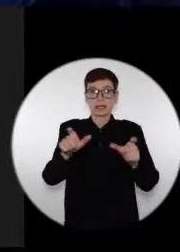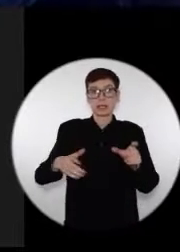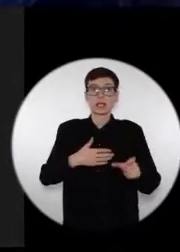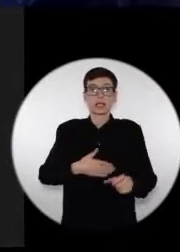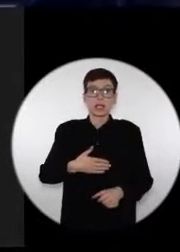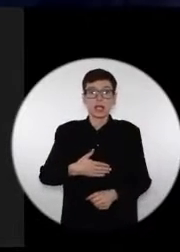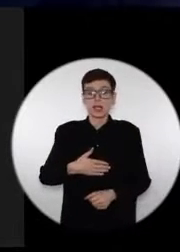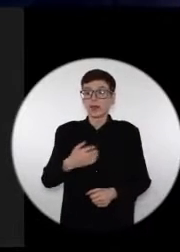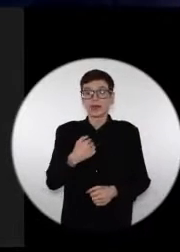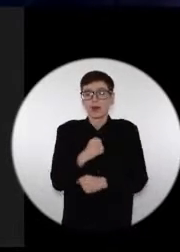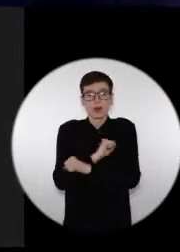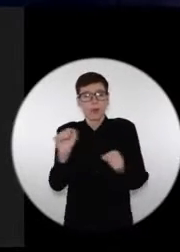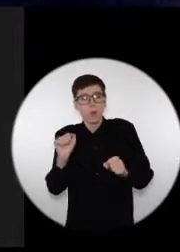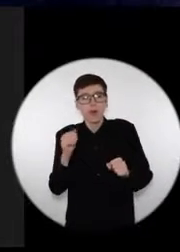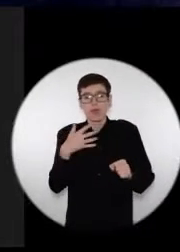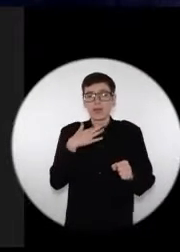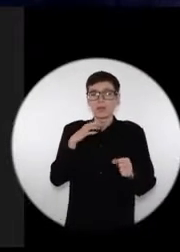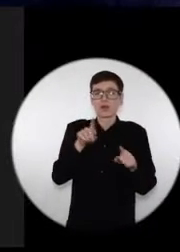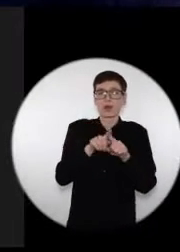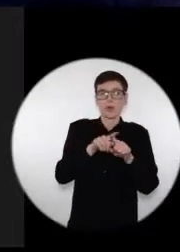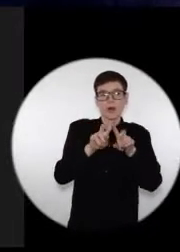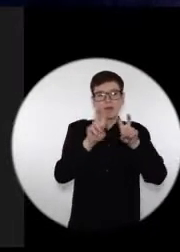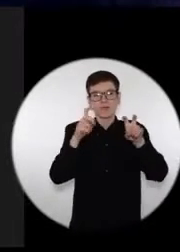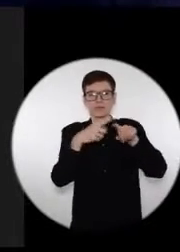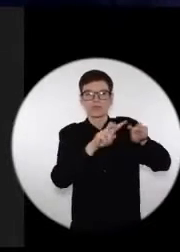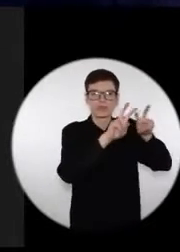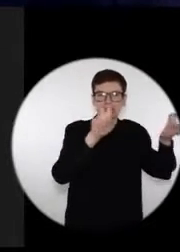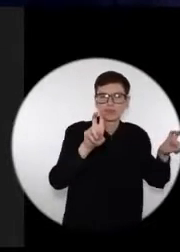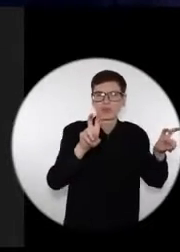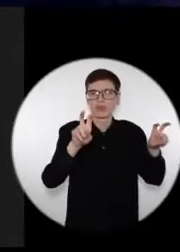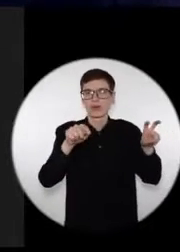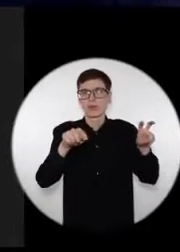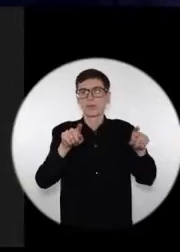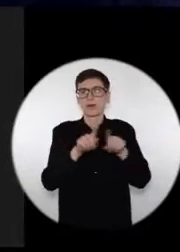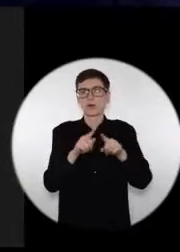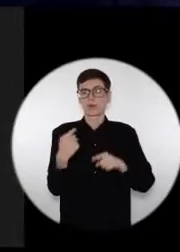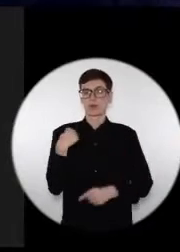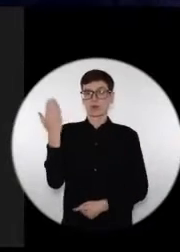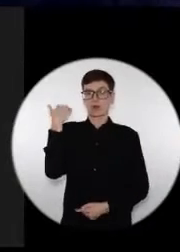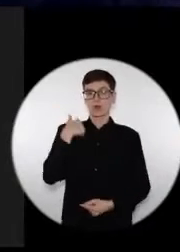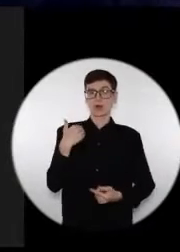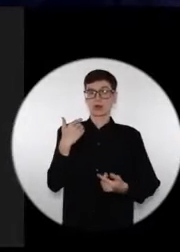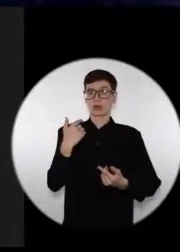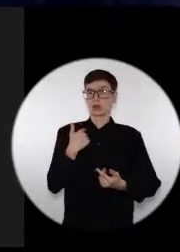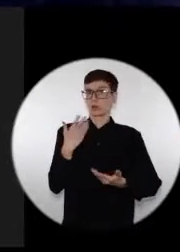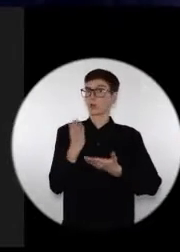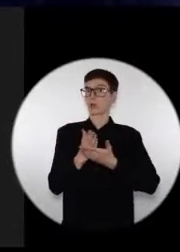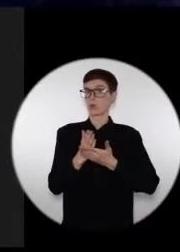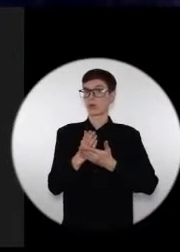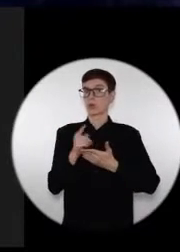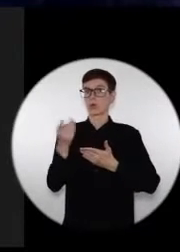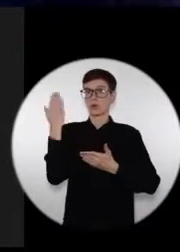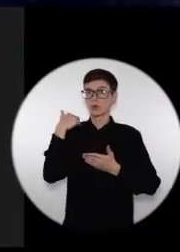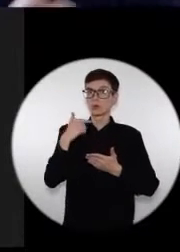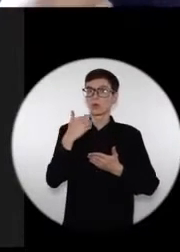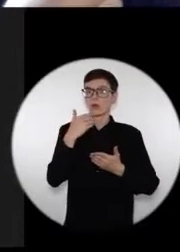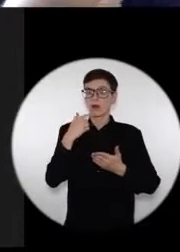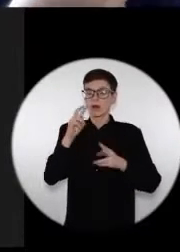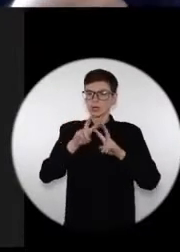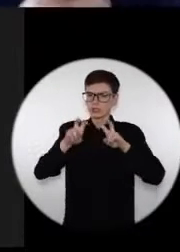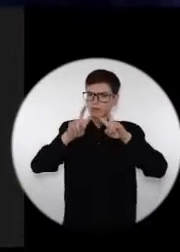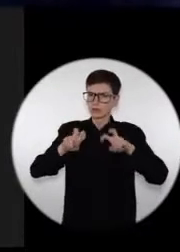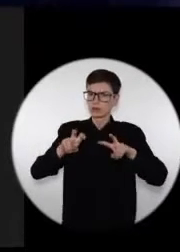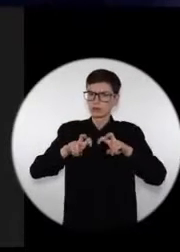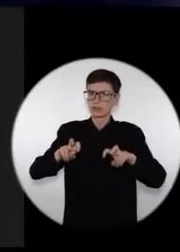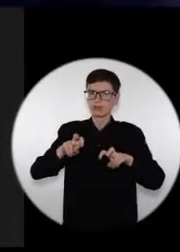sino que el catálogo finalmente que estos voluntarios están produciendo nosotros o sea yo también soy académico y en algún momento hice una investigación